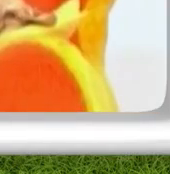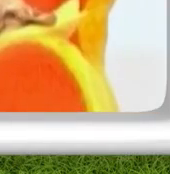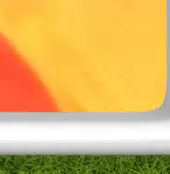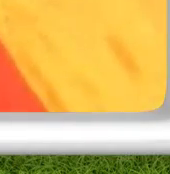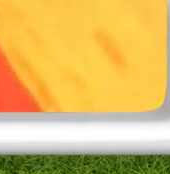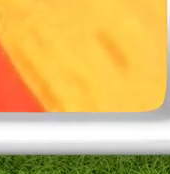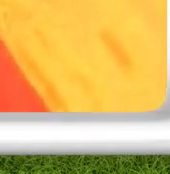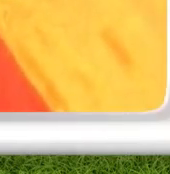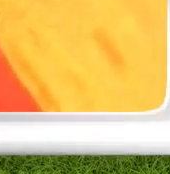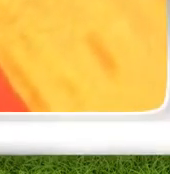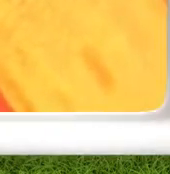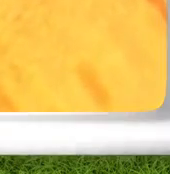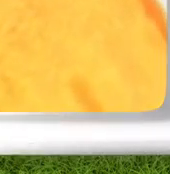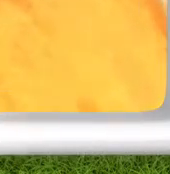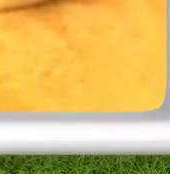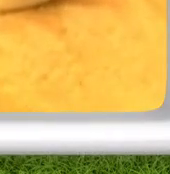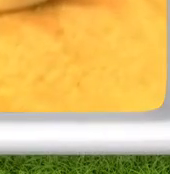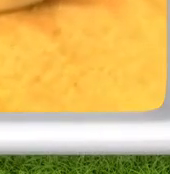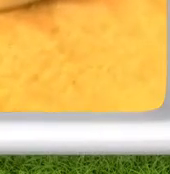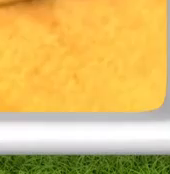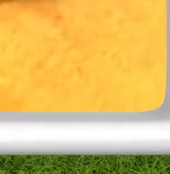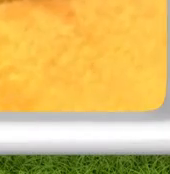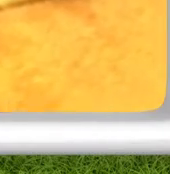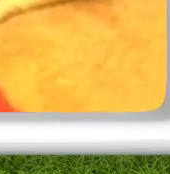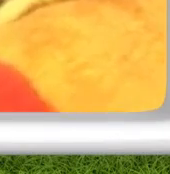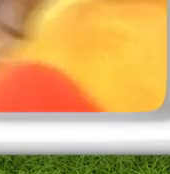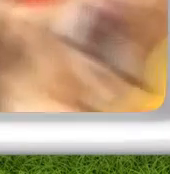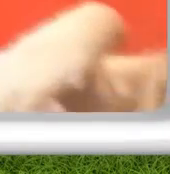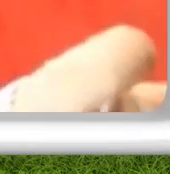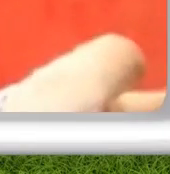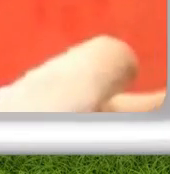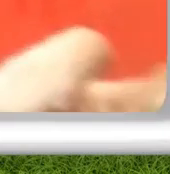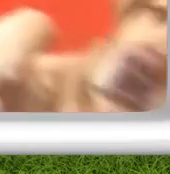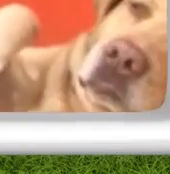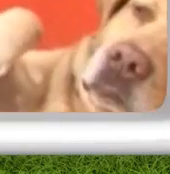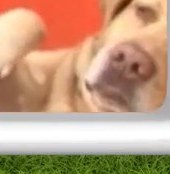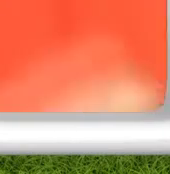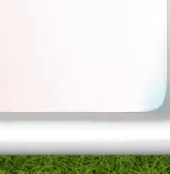pausa en el quirófano. Todos operados y anestesia para todos.